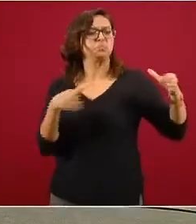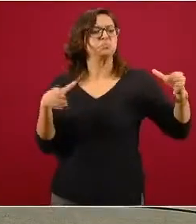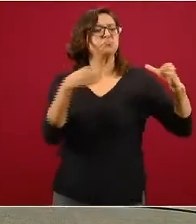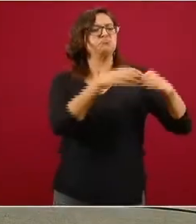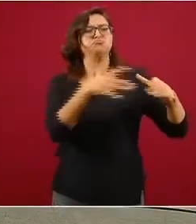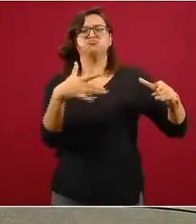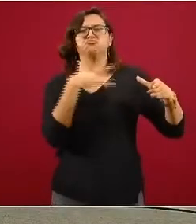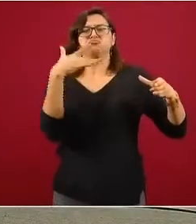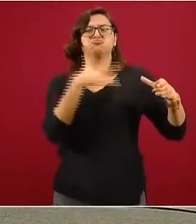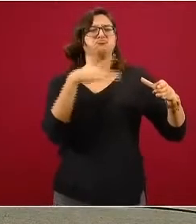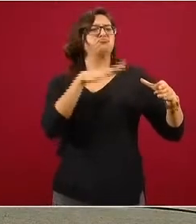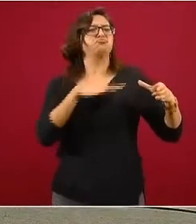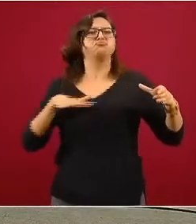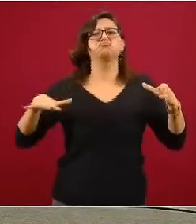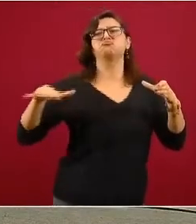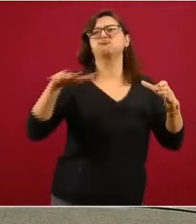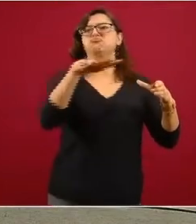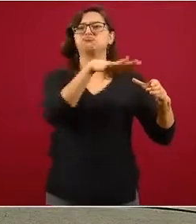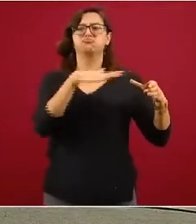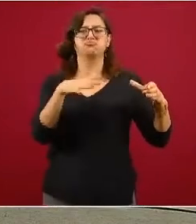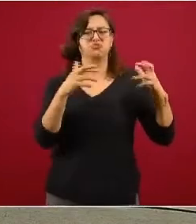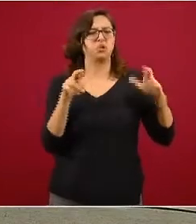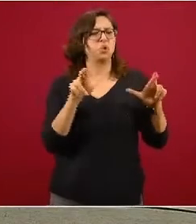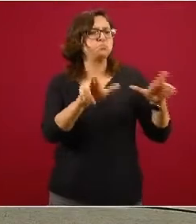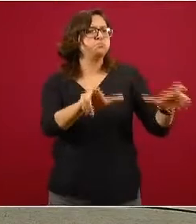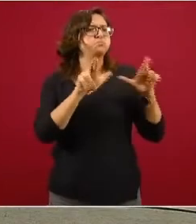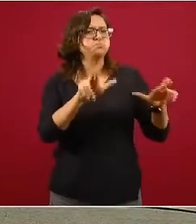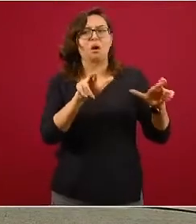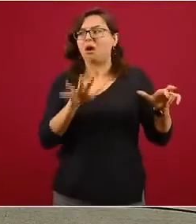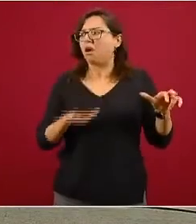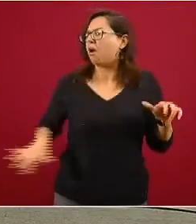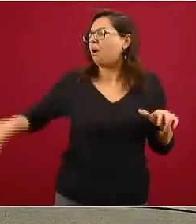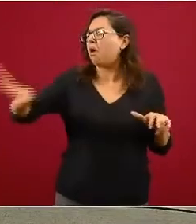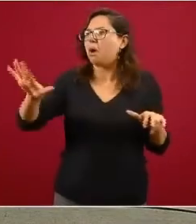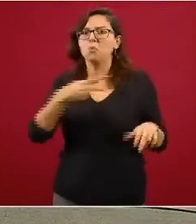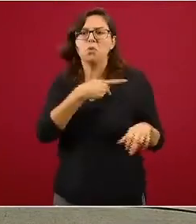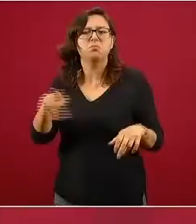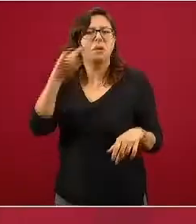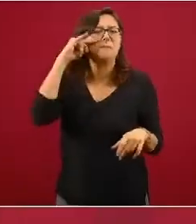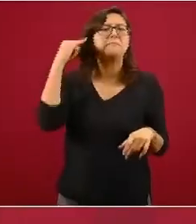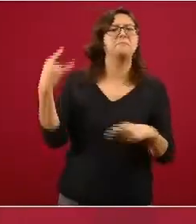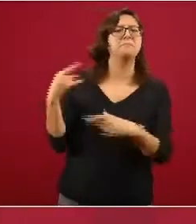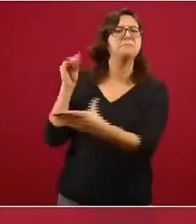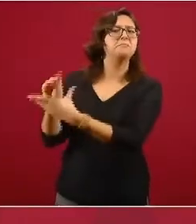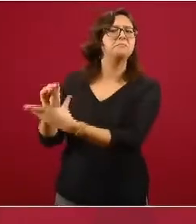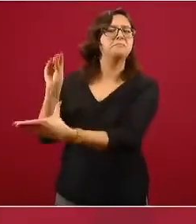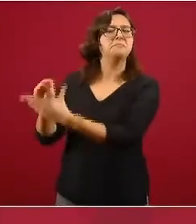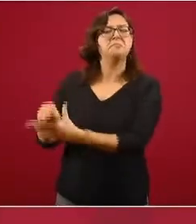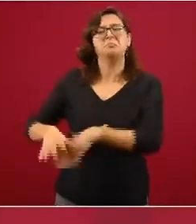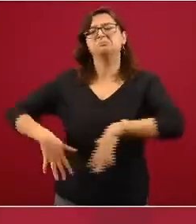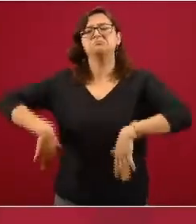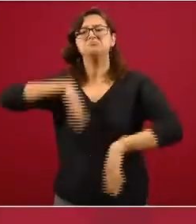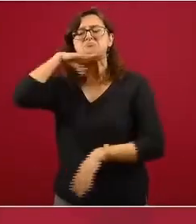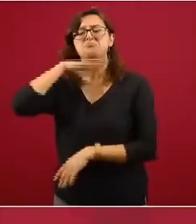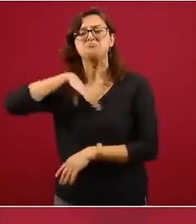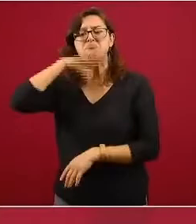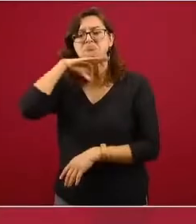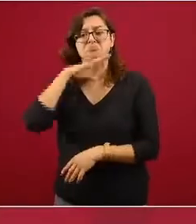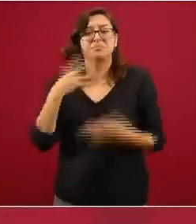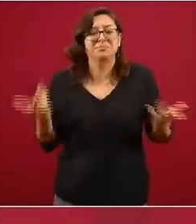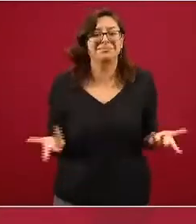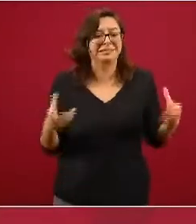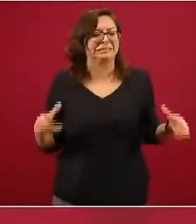social, característicamente los sectores más adinerados de la sociedad que han mantenido muy claramente un